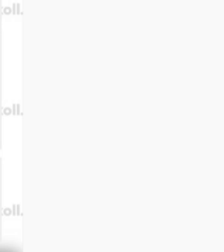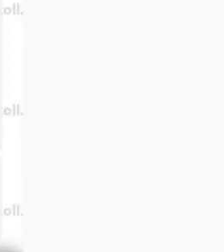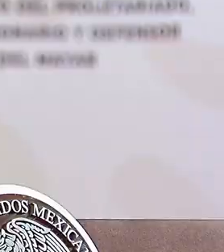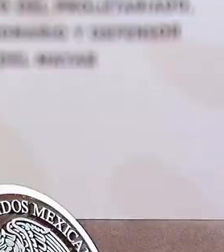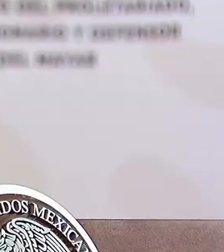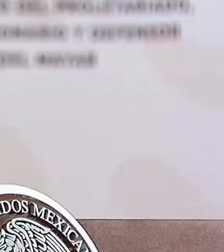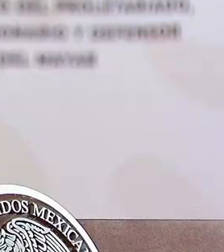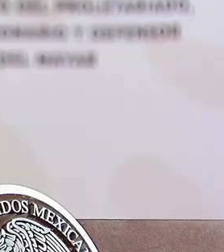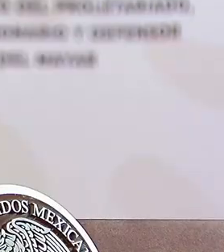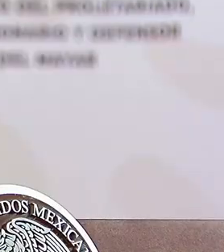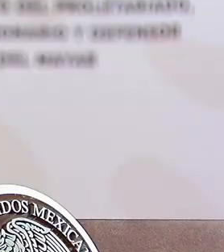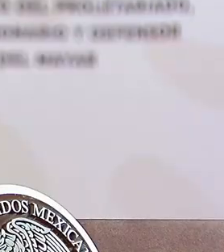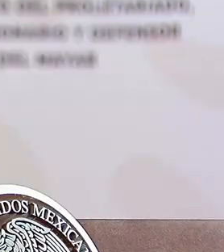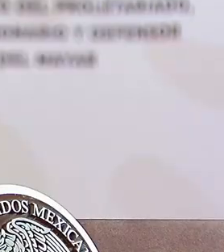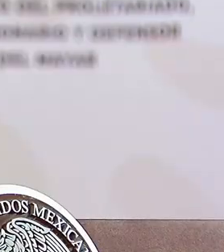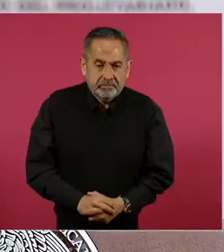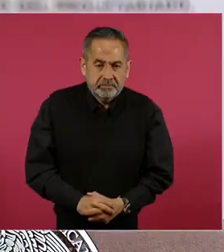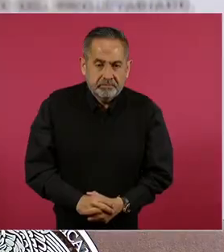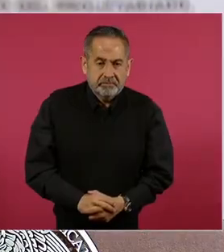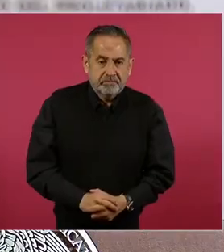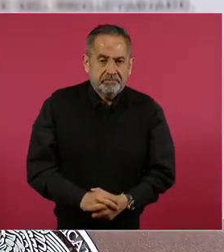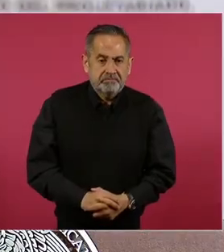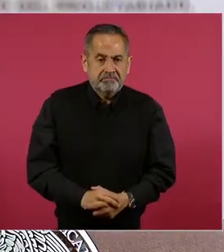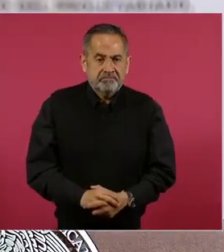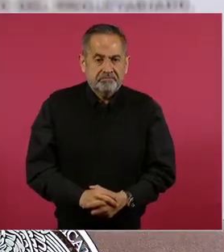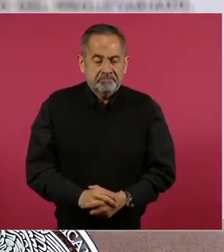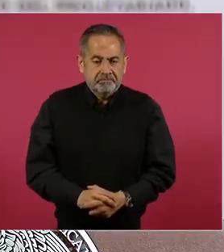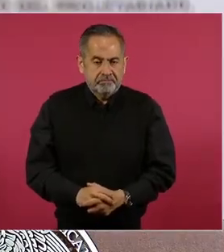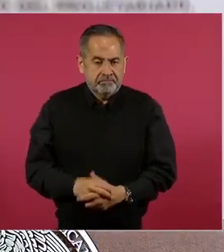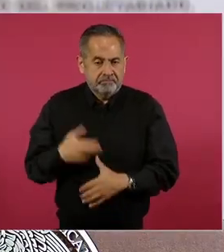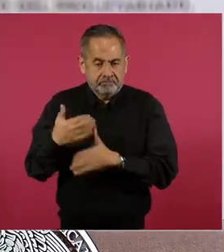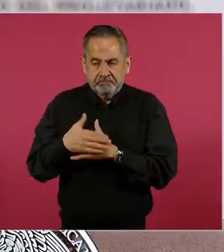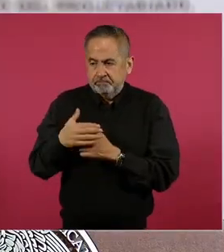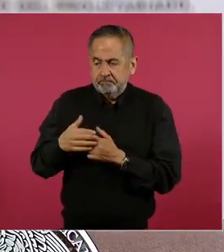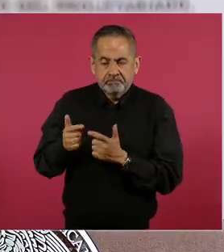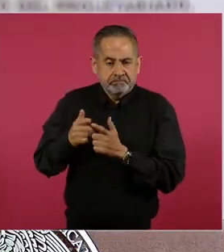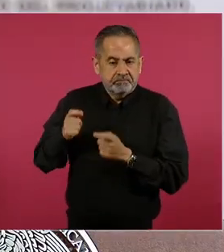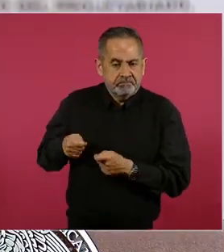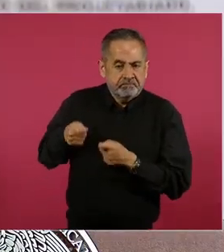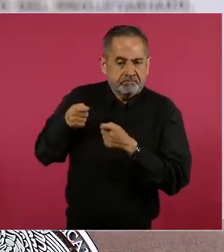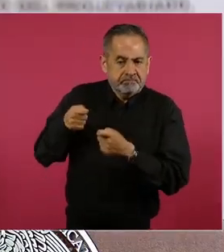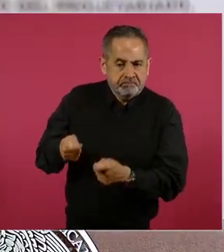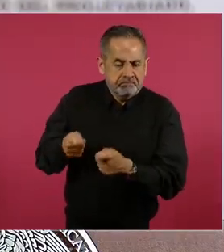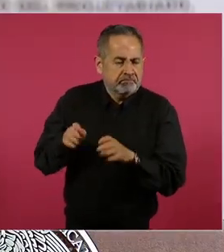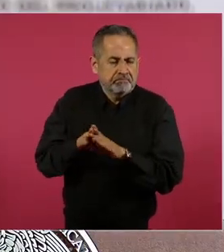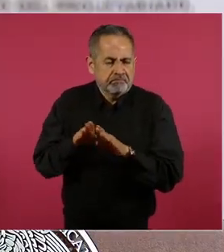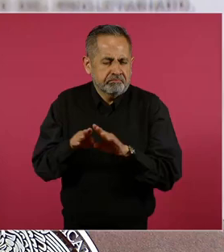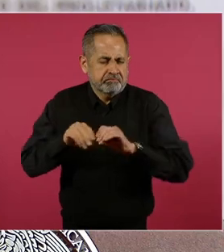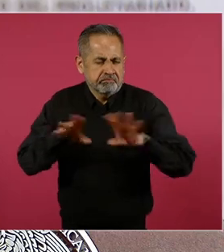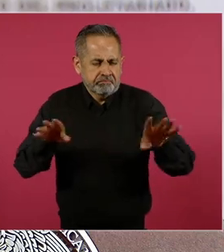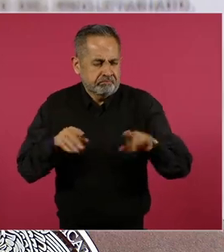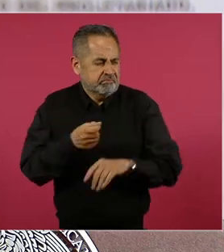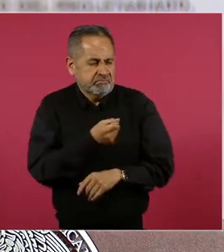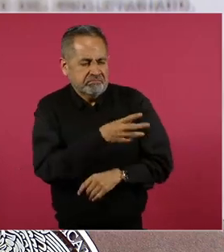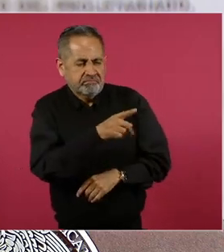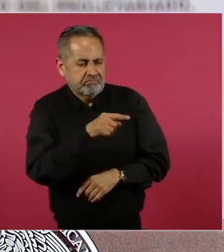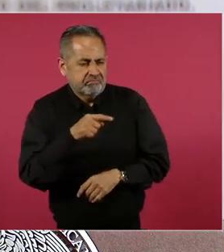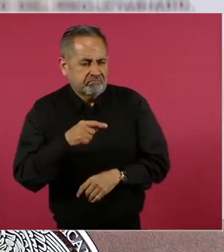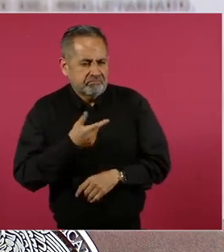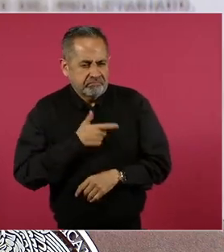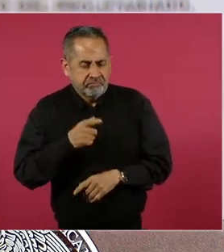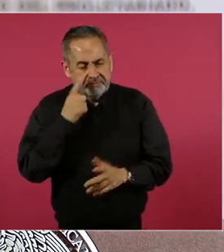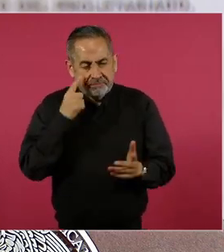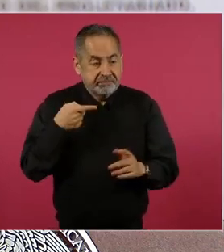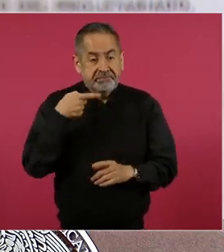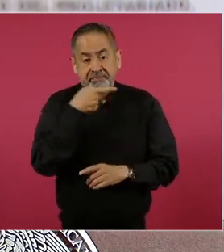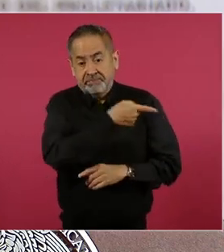ahora en su relevo generacional lo sacaron, que sacaron a Ernesto